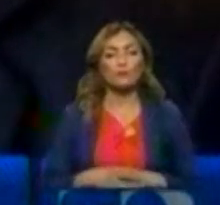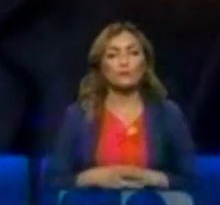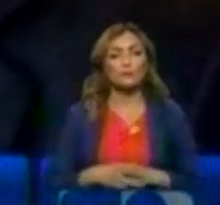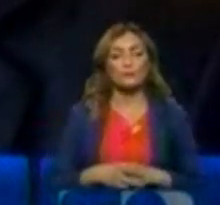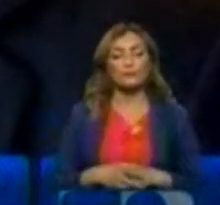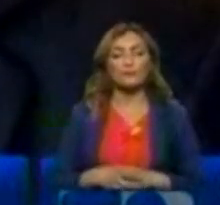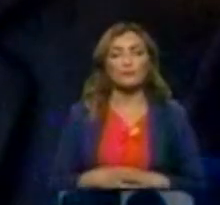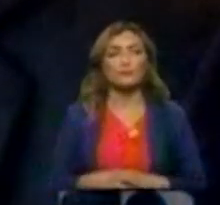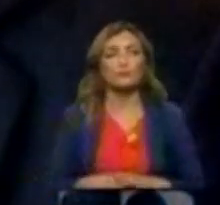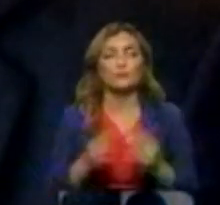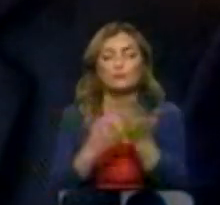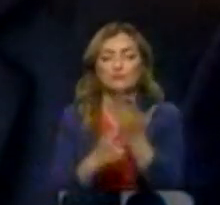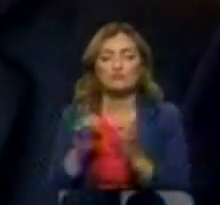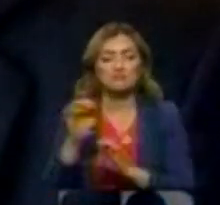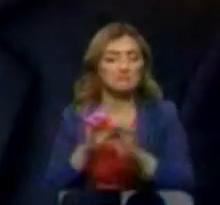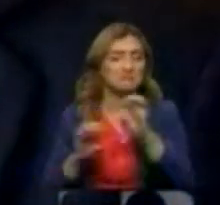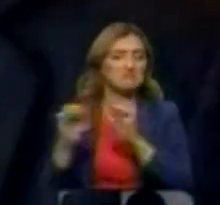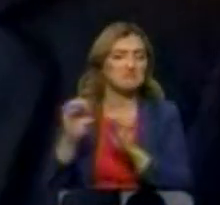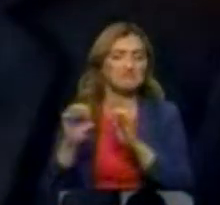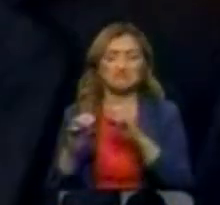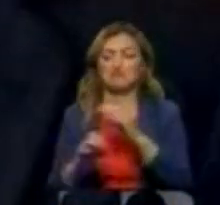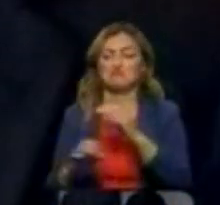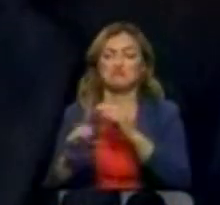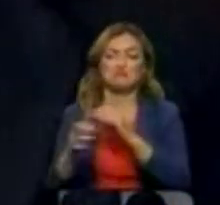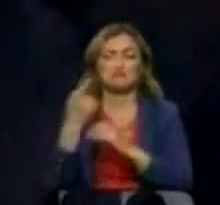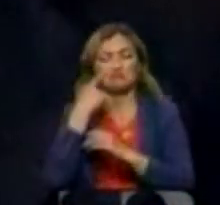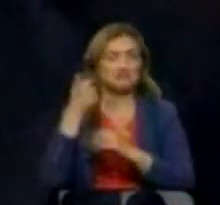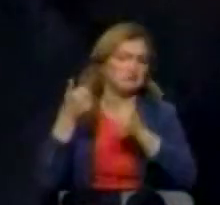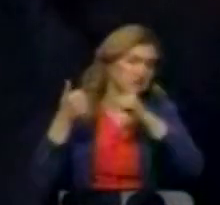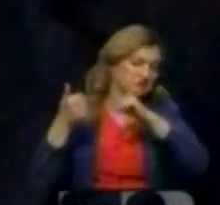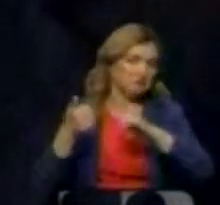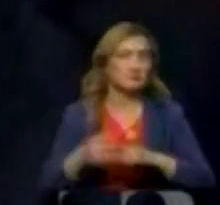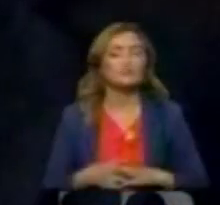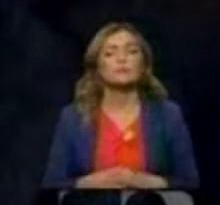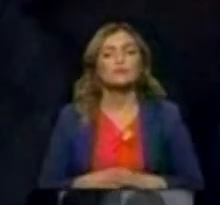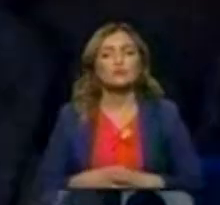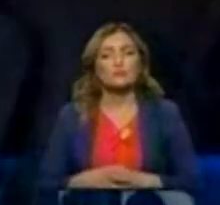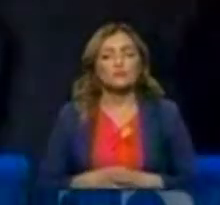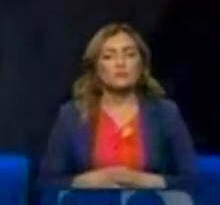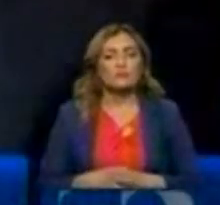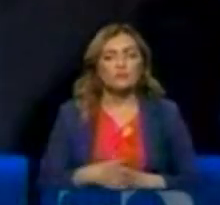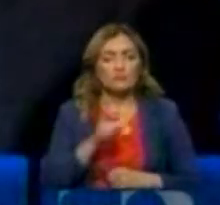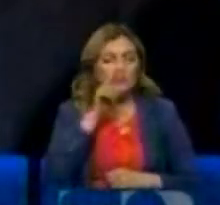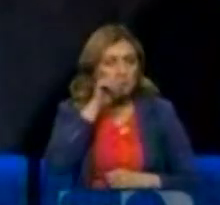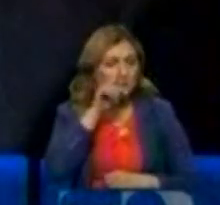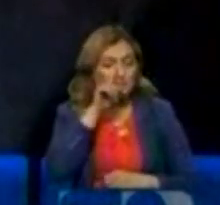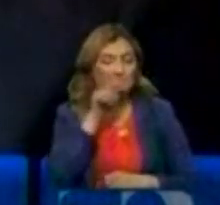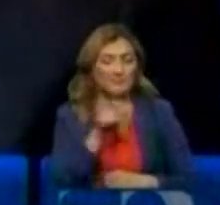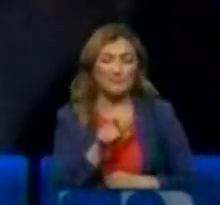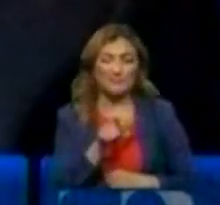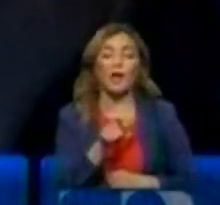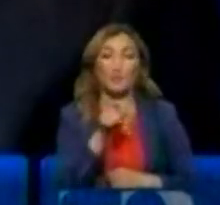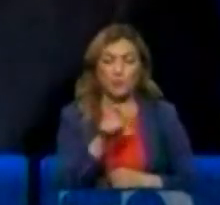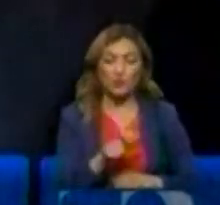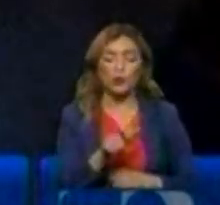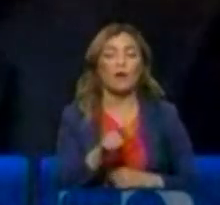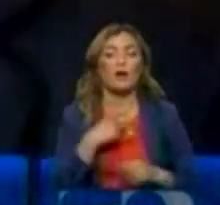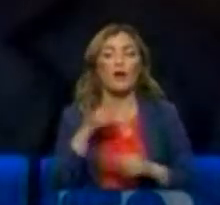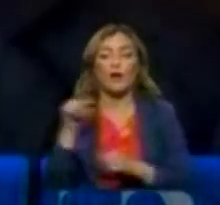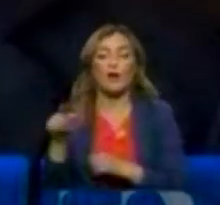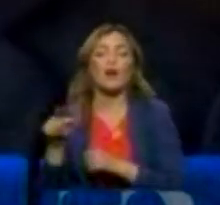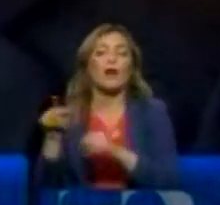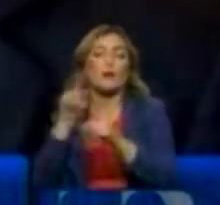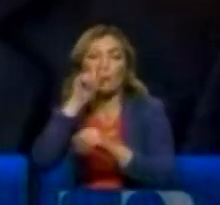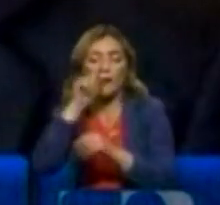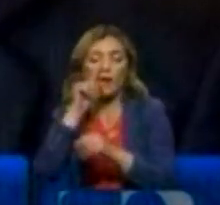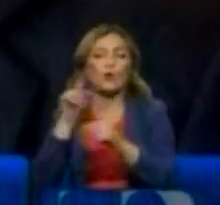se hagan los análisis permanentes de tal manera que tanto el colaborador como el resto del equipo de cada una de las empresas